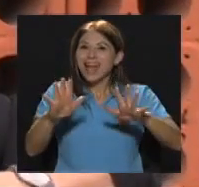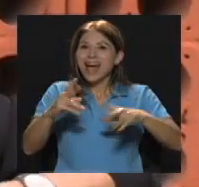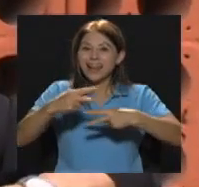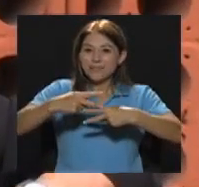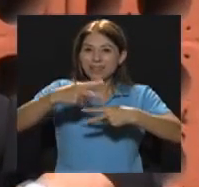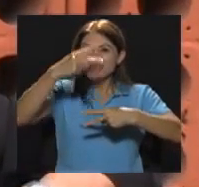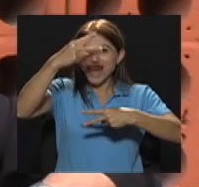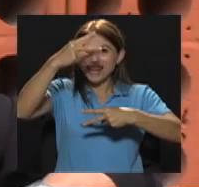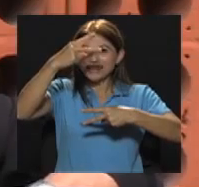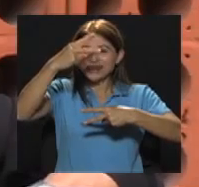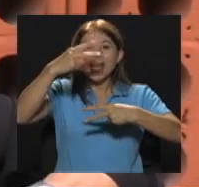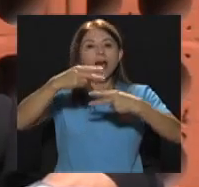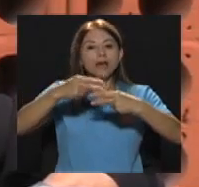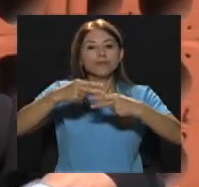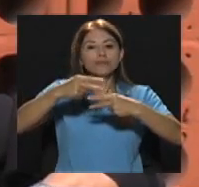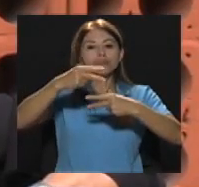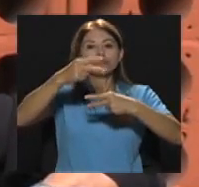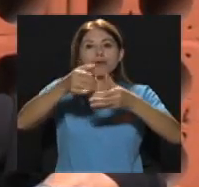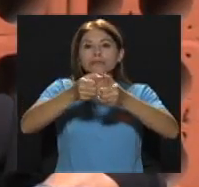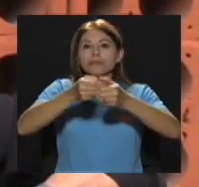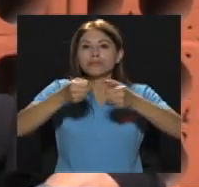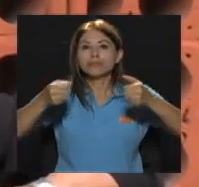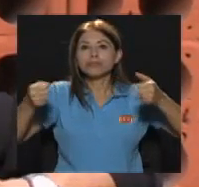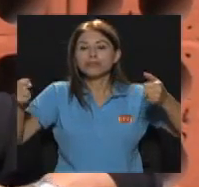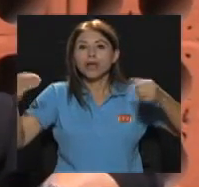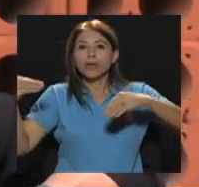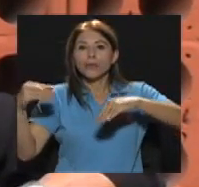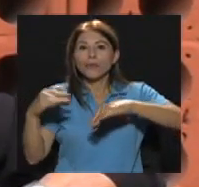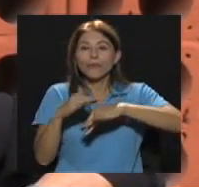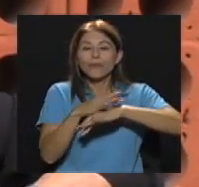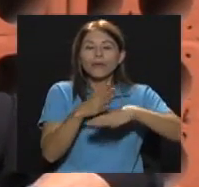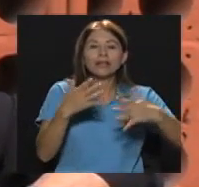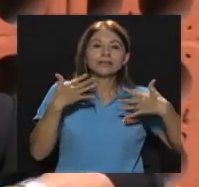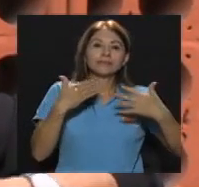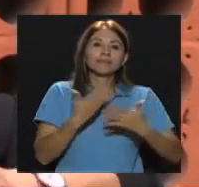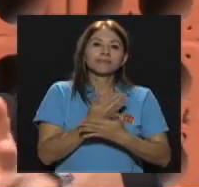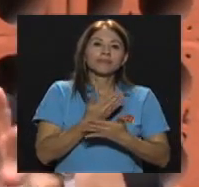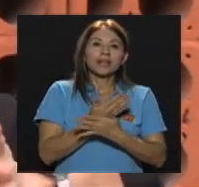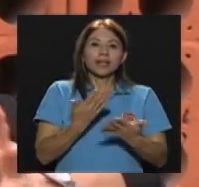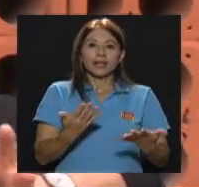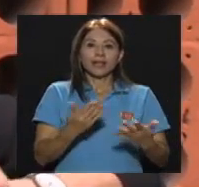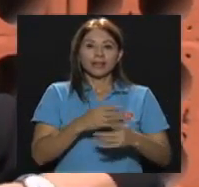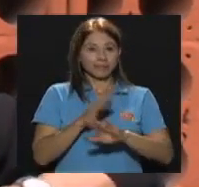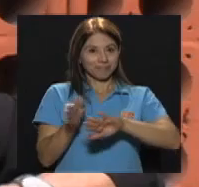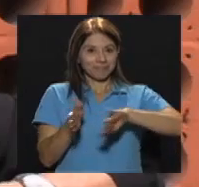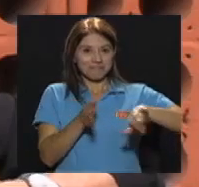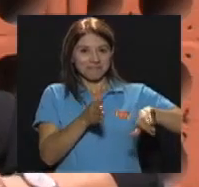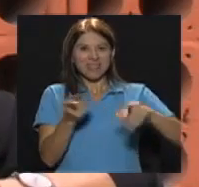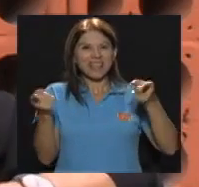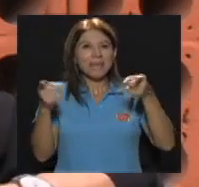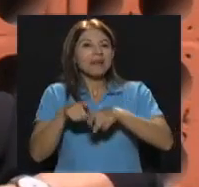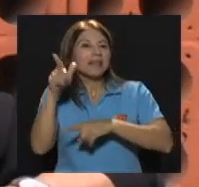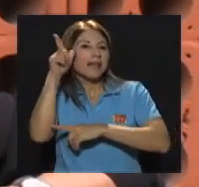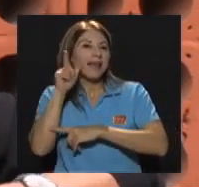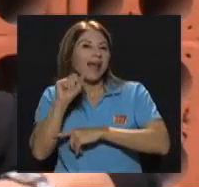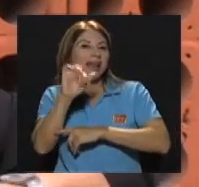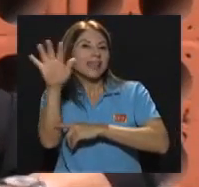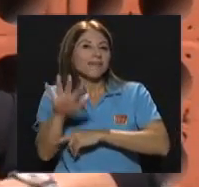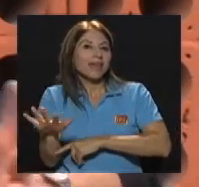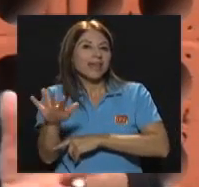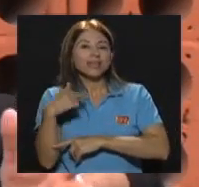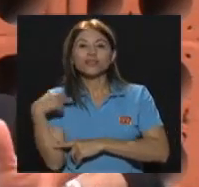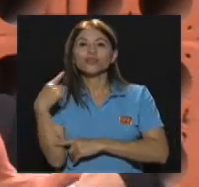introducirse el aire fresco al interior de los edificios. Pero ¿qué es lo que pasa en el Caribe? Digamos, yo siempre le digo a mis estudiantes, ¿ustedes dónde sienten más calor,